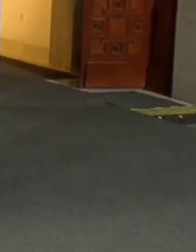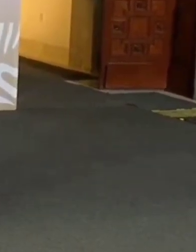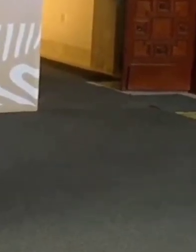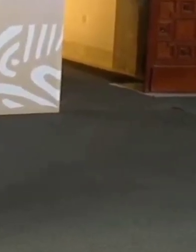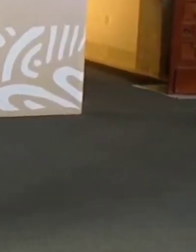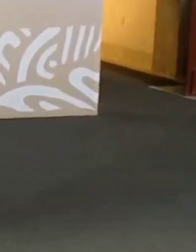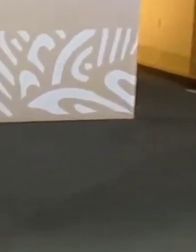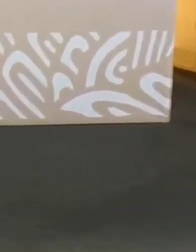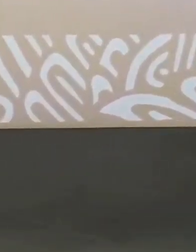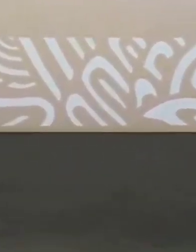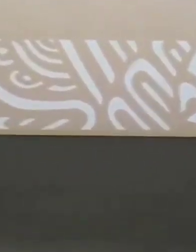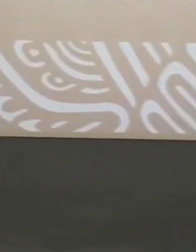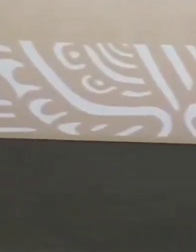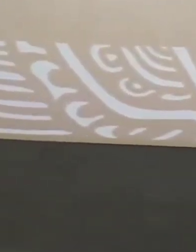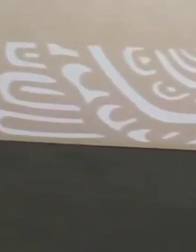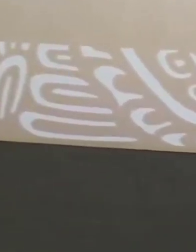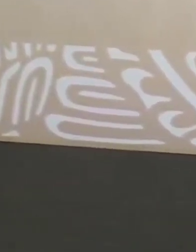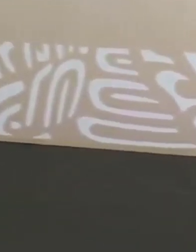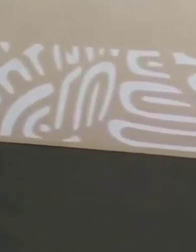tardes, ánimo.